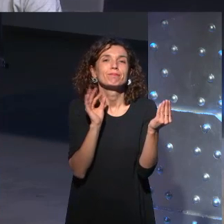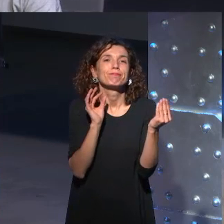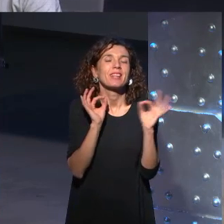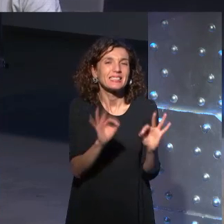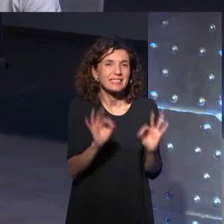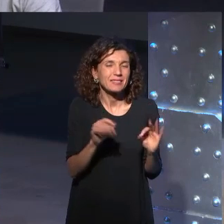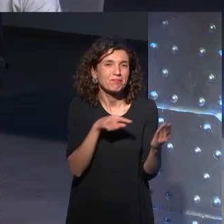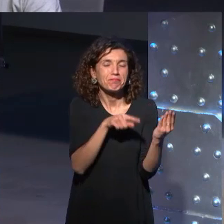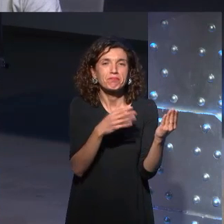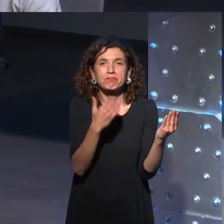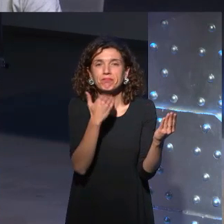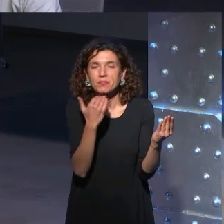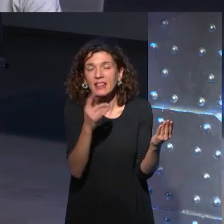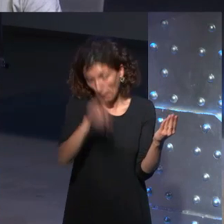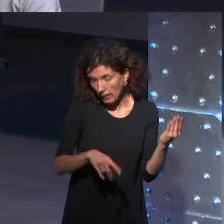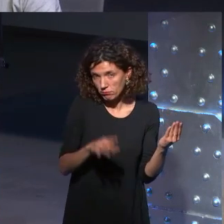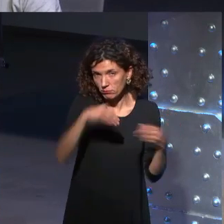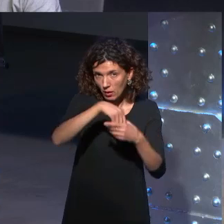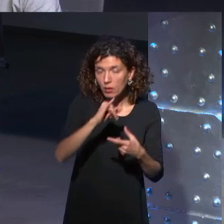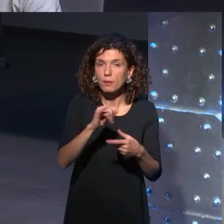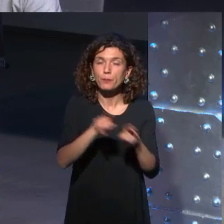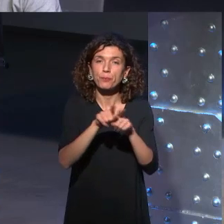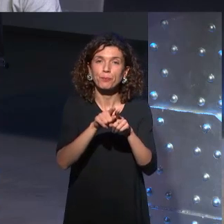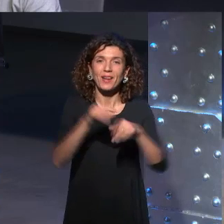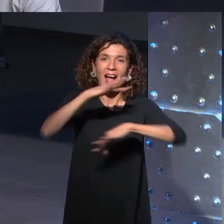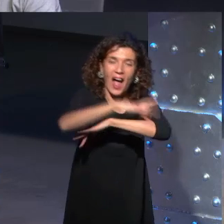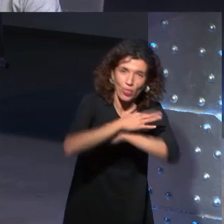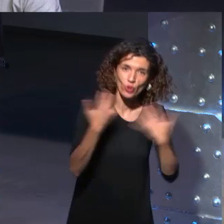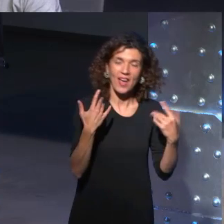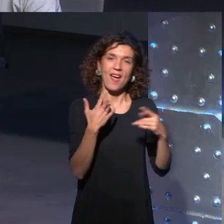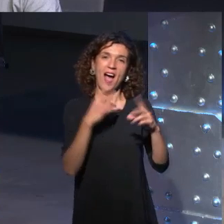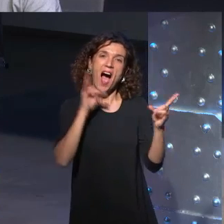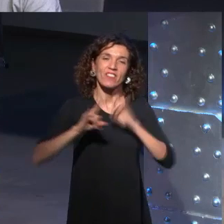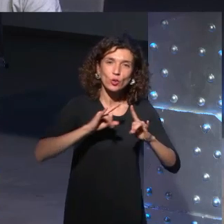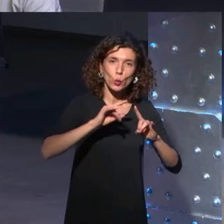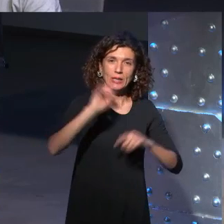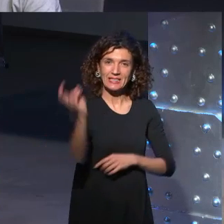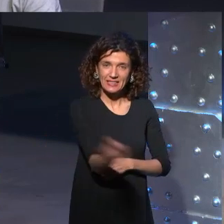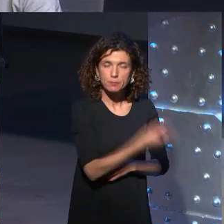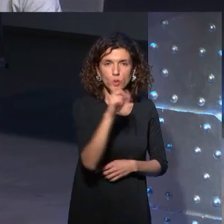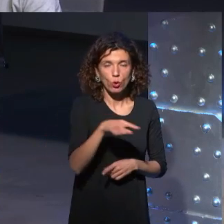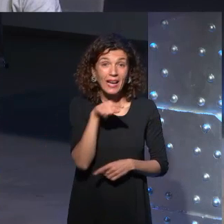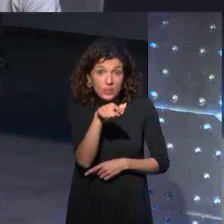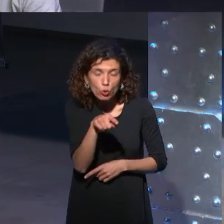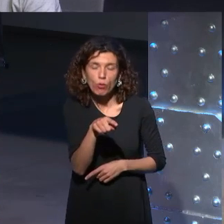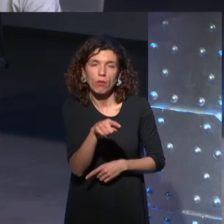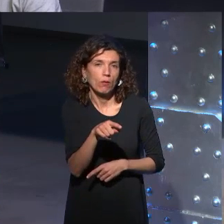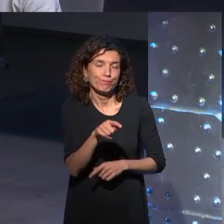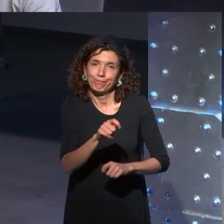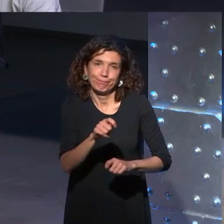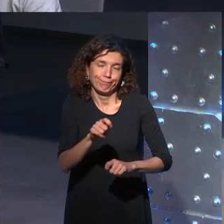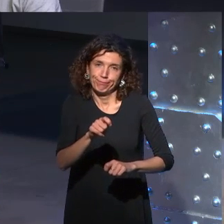no es tanto, y también son las azoteas y las aventuras que va, pero esto es realmente el